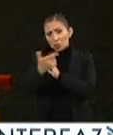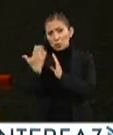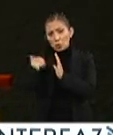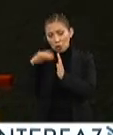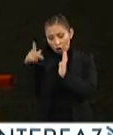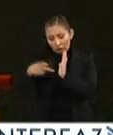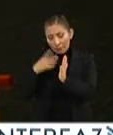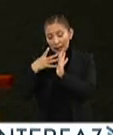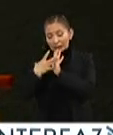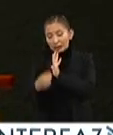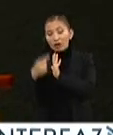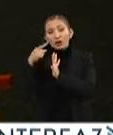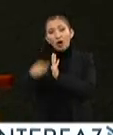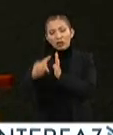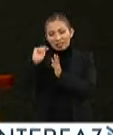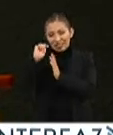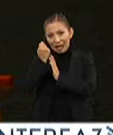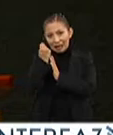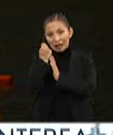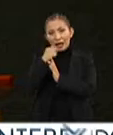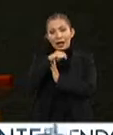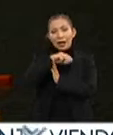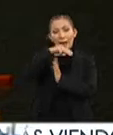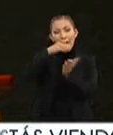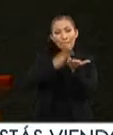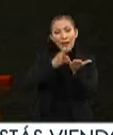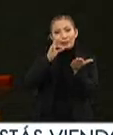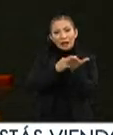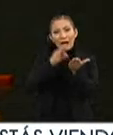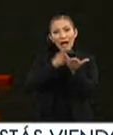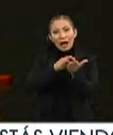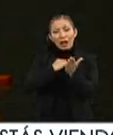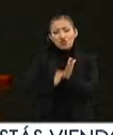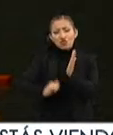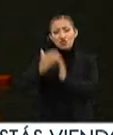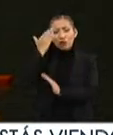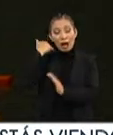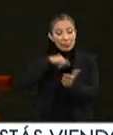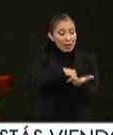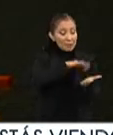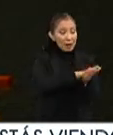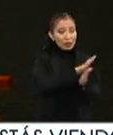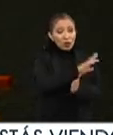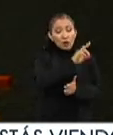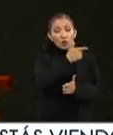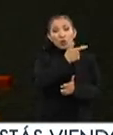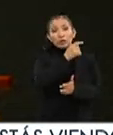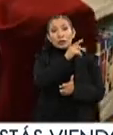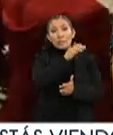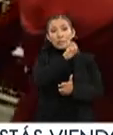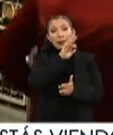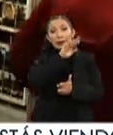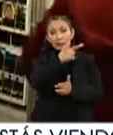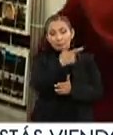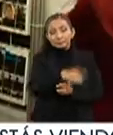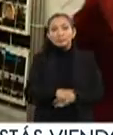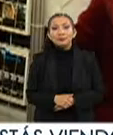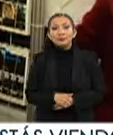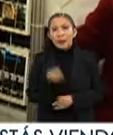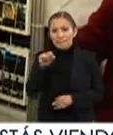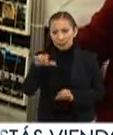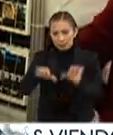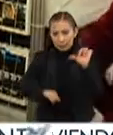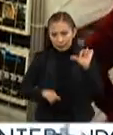1377 con una técnica de metal más antigua que la imprenta de Gutenberg. Como parte de